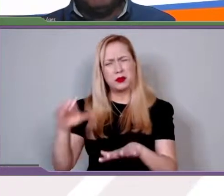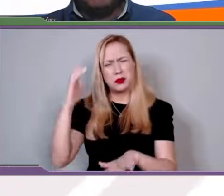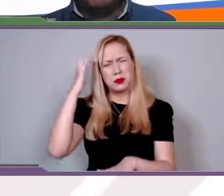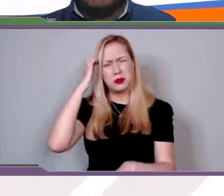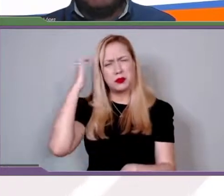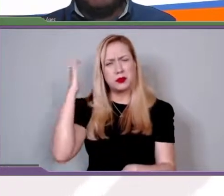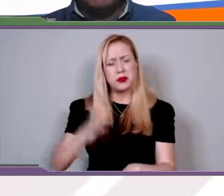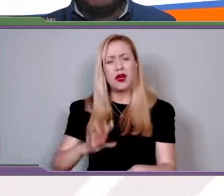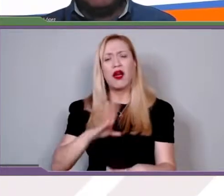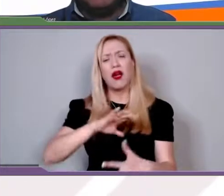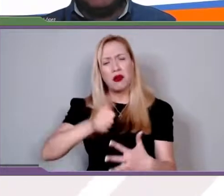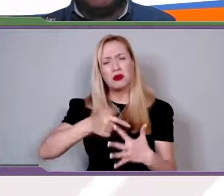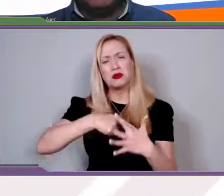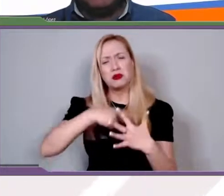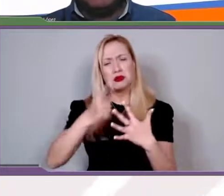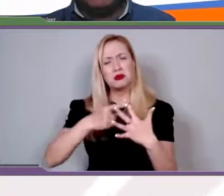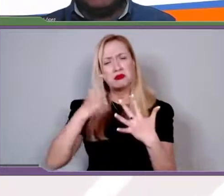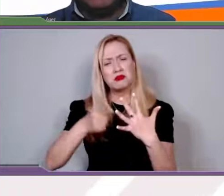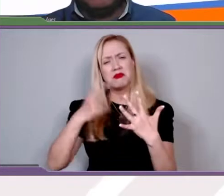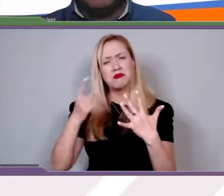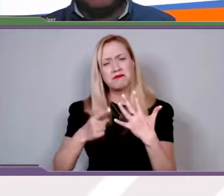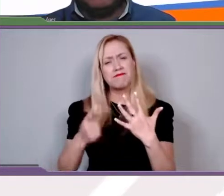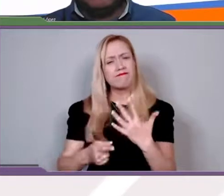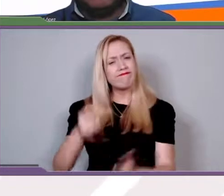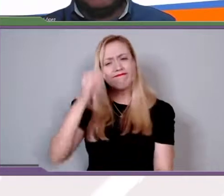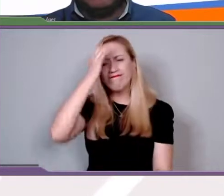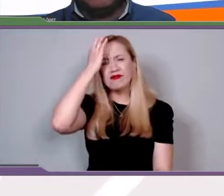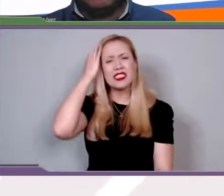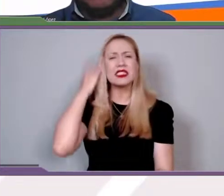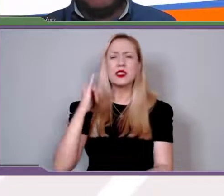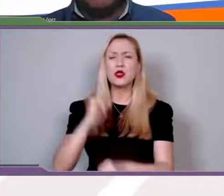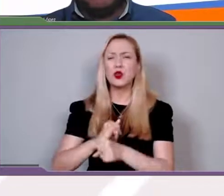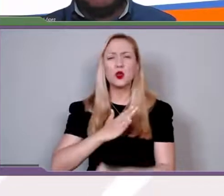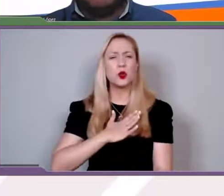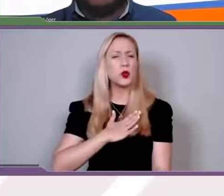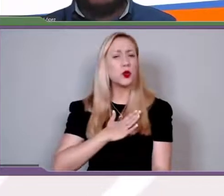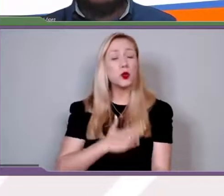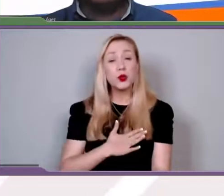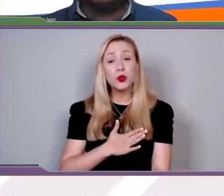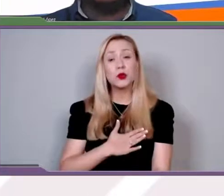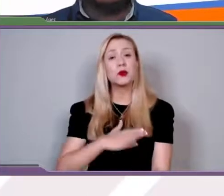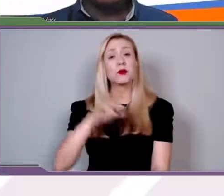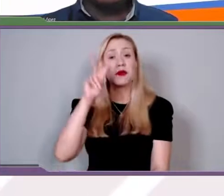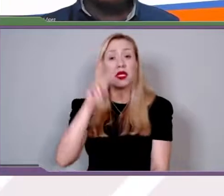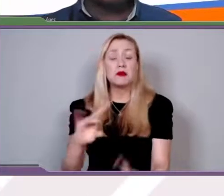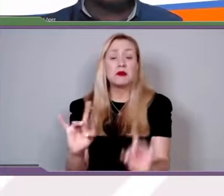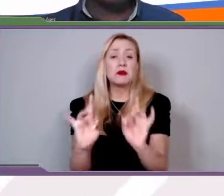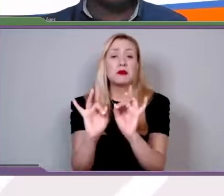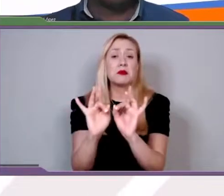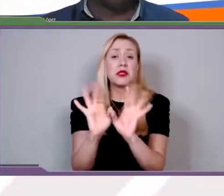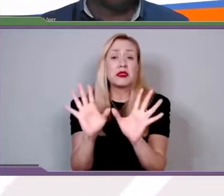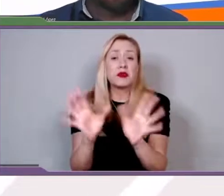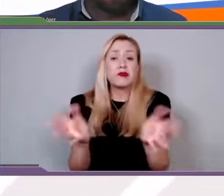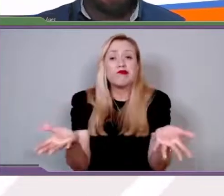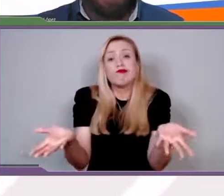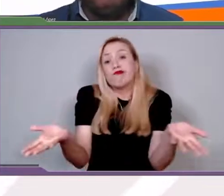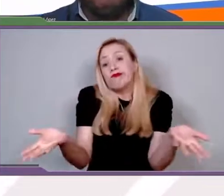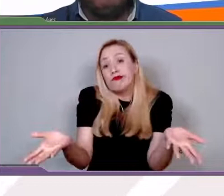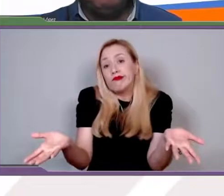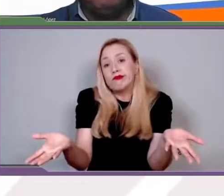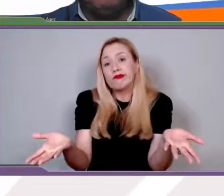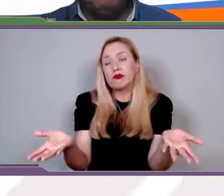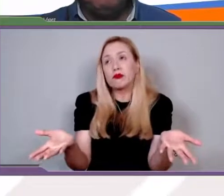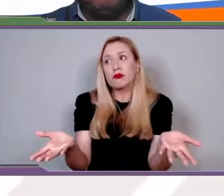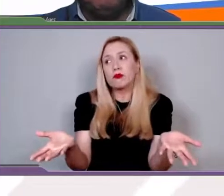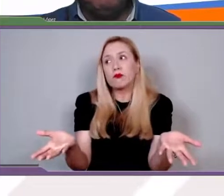otros casos, pues sí, de injusticias que de repente se los lleva a otra, ¿no?